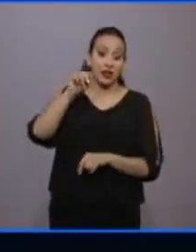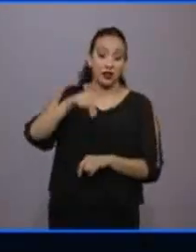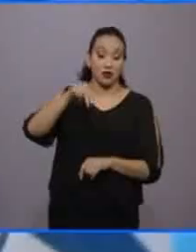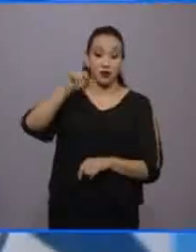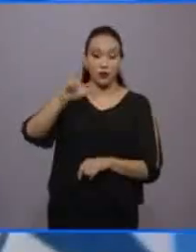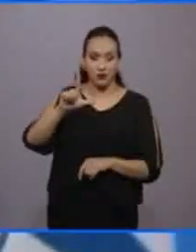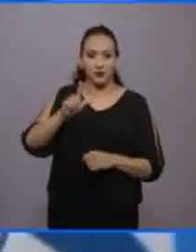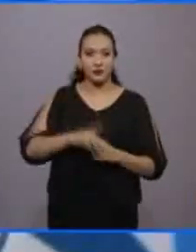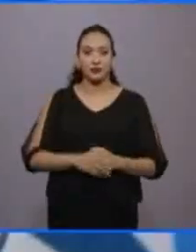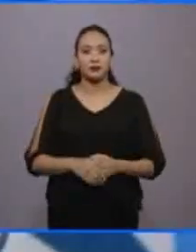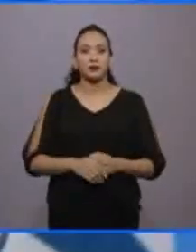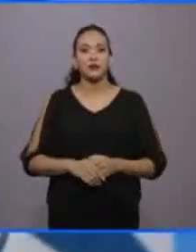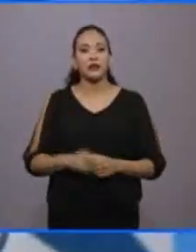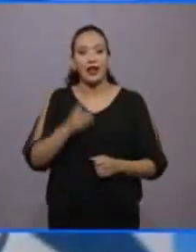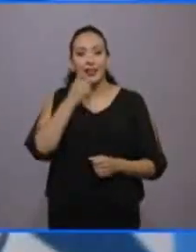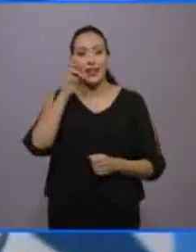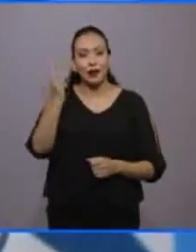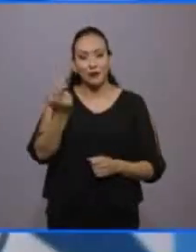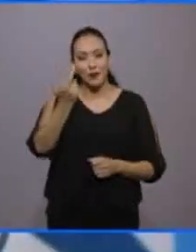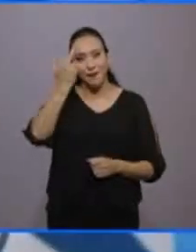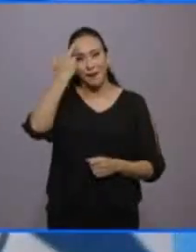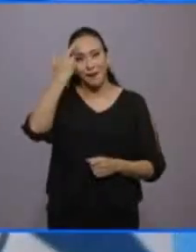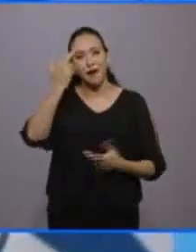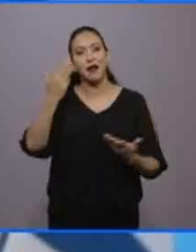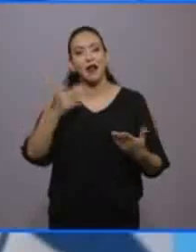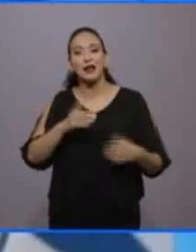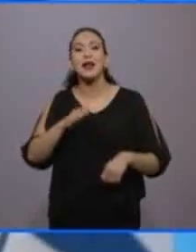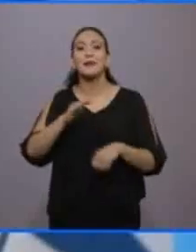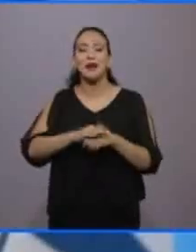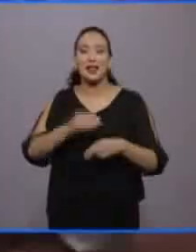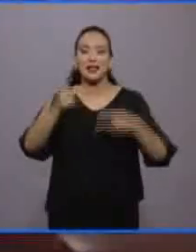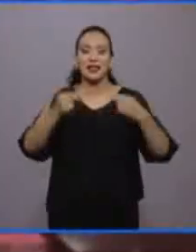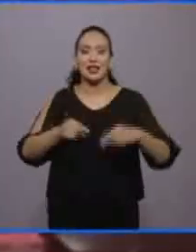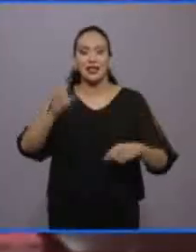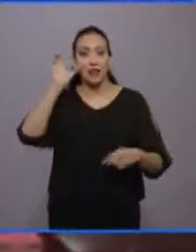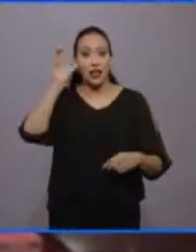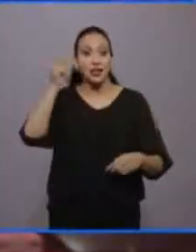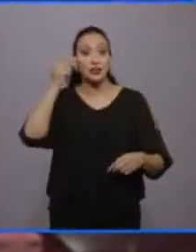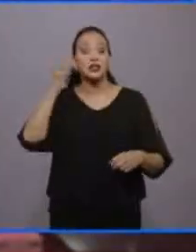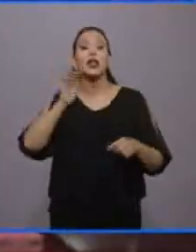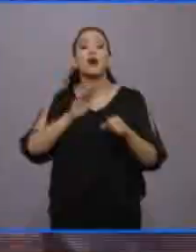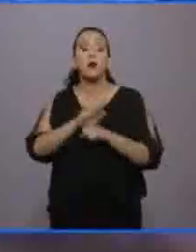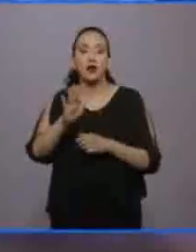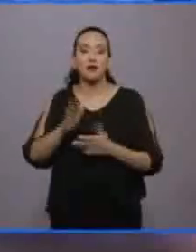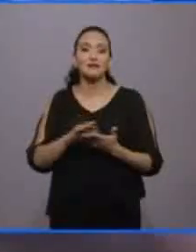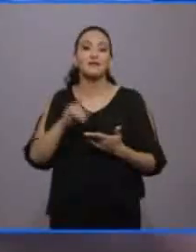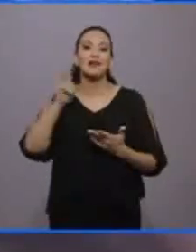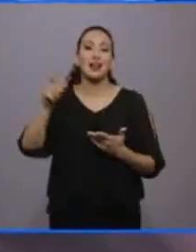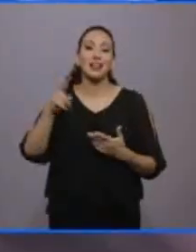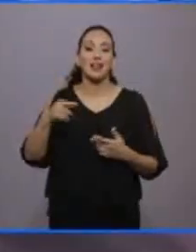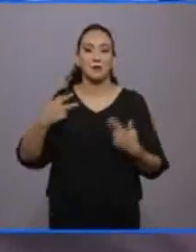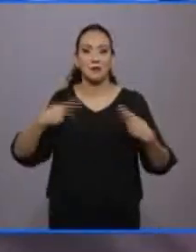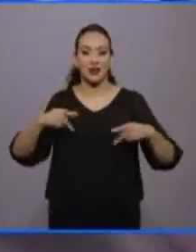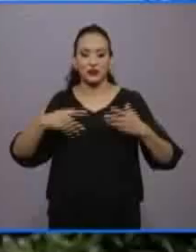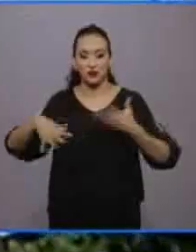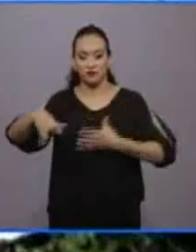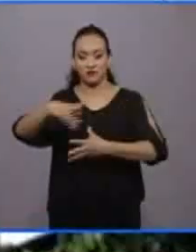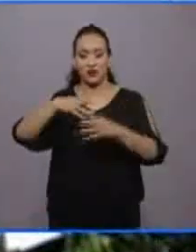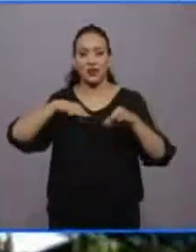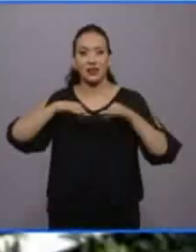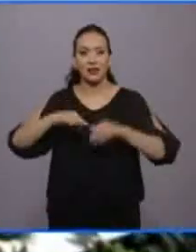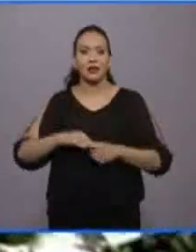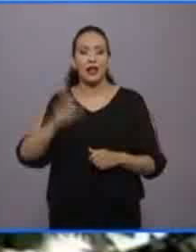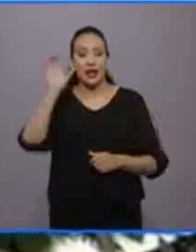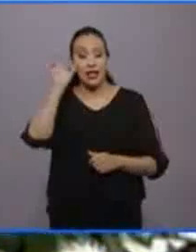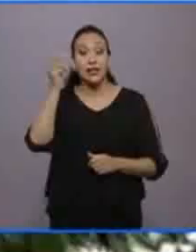CAINTRA, recordó que el principal motor económico de China fue la urbanización de su población.